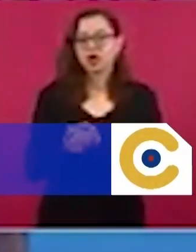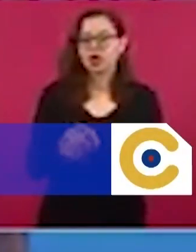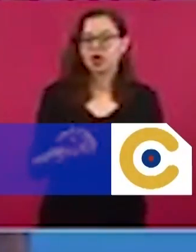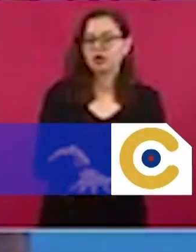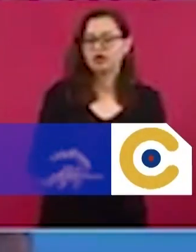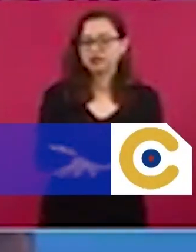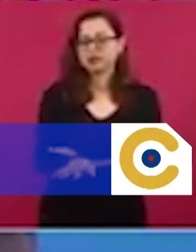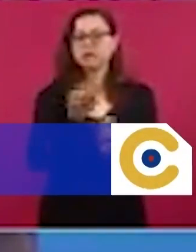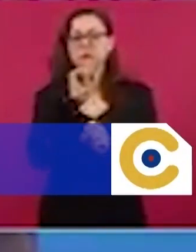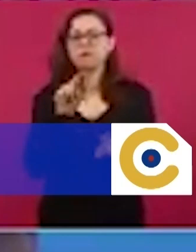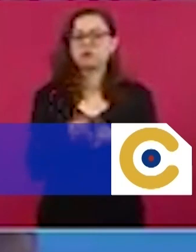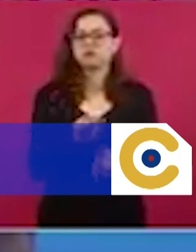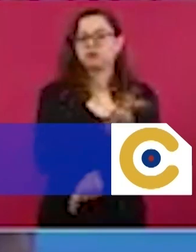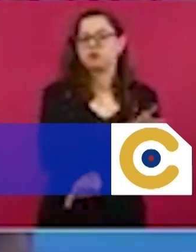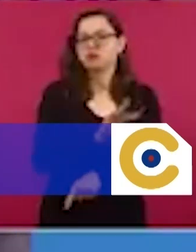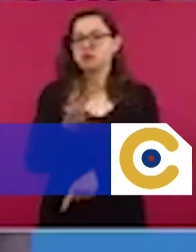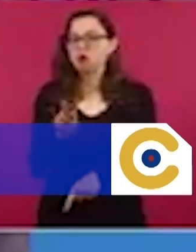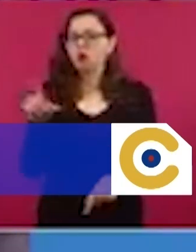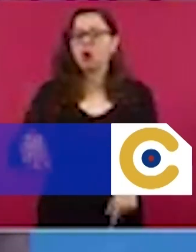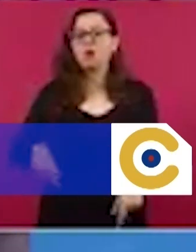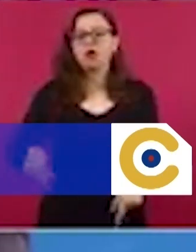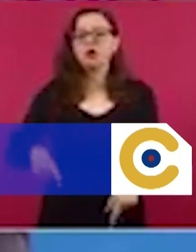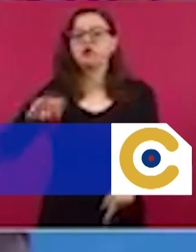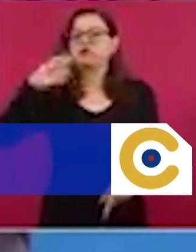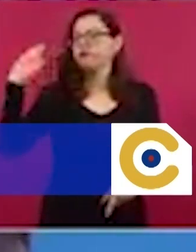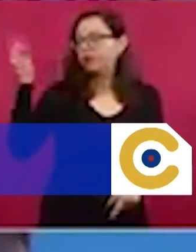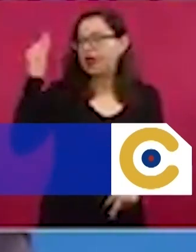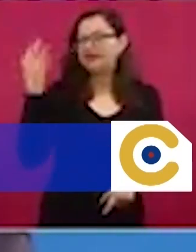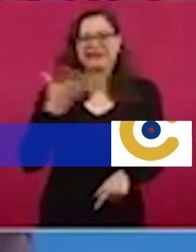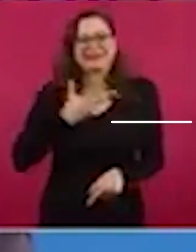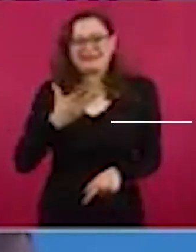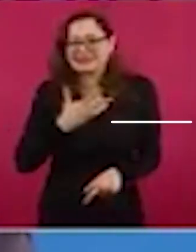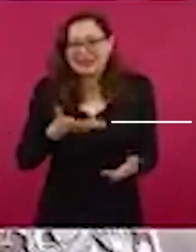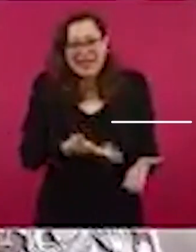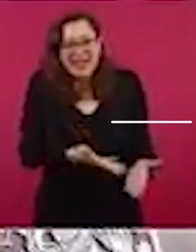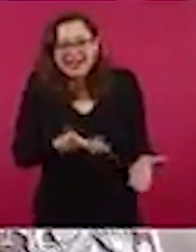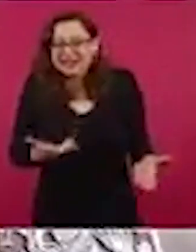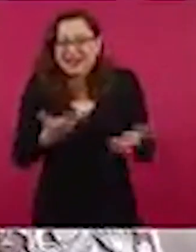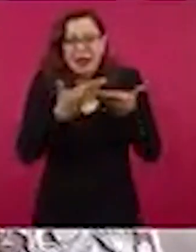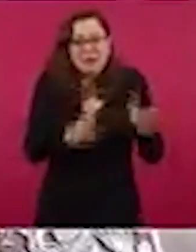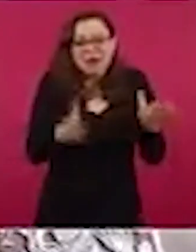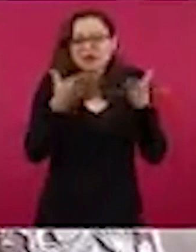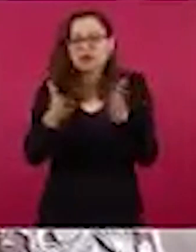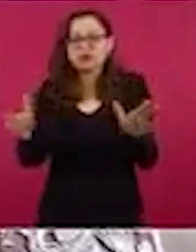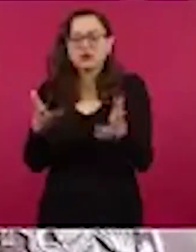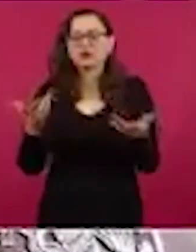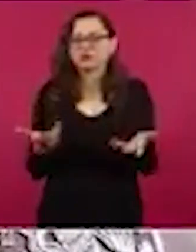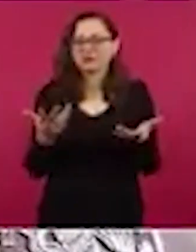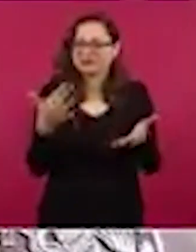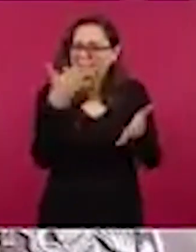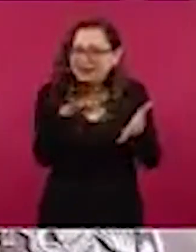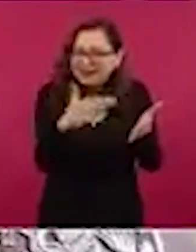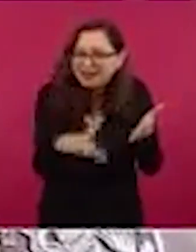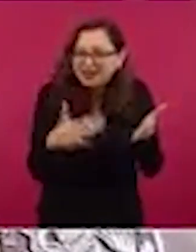que investigaba presuntos abusos cometidos por las Fuerzas Armadas. La investigación publicada este lunes, este sería el primer